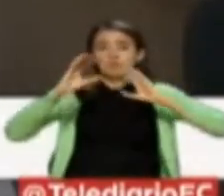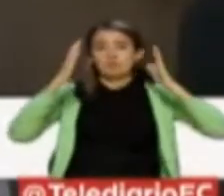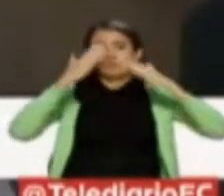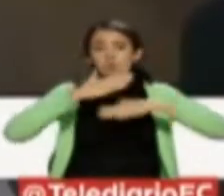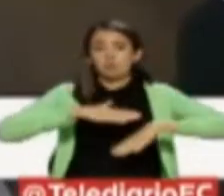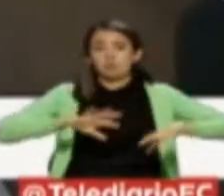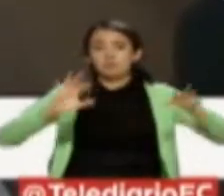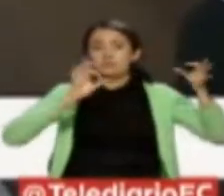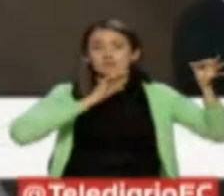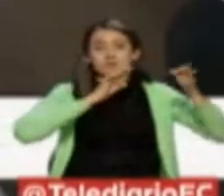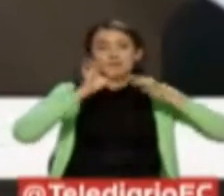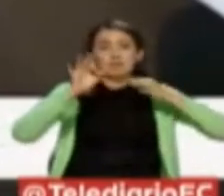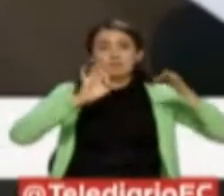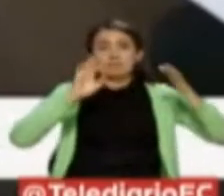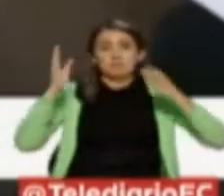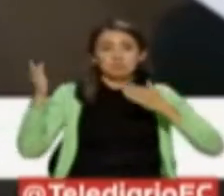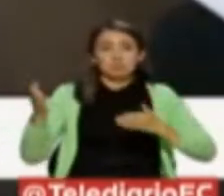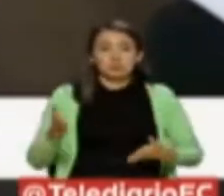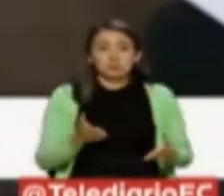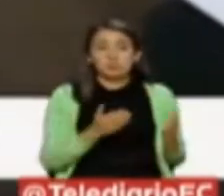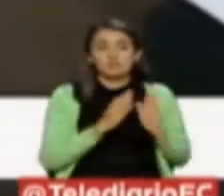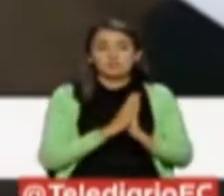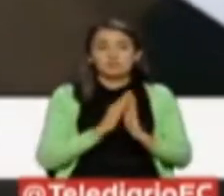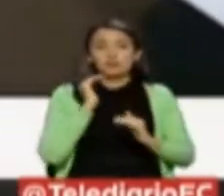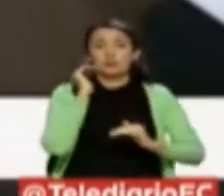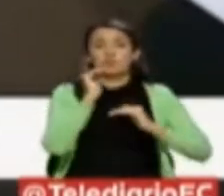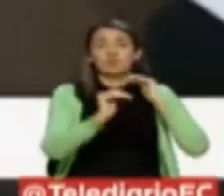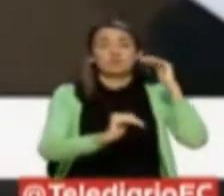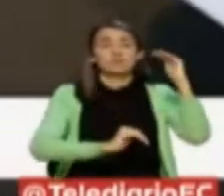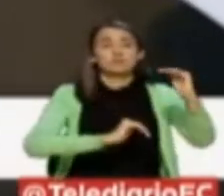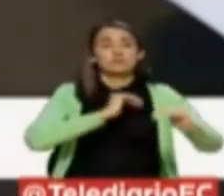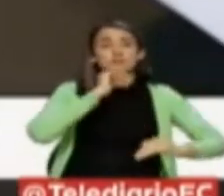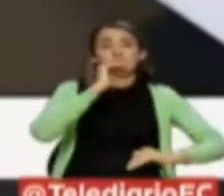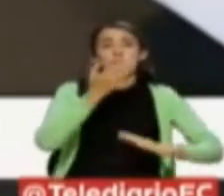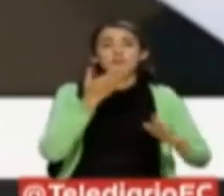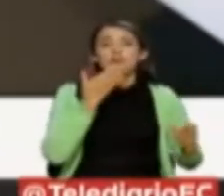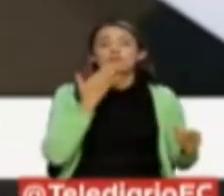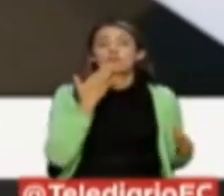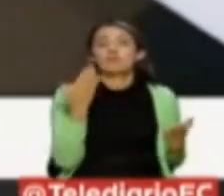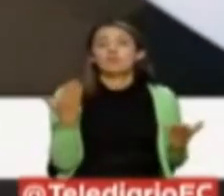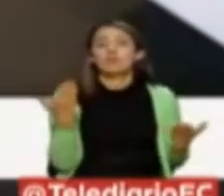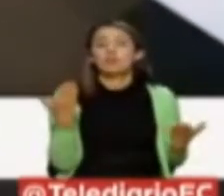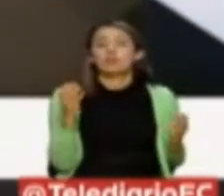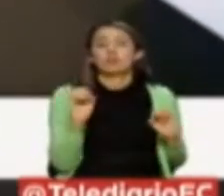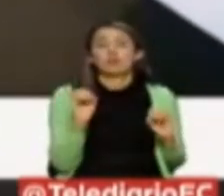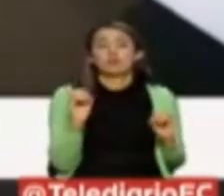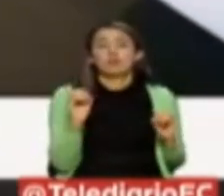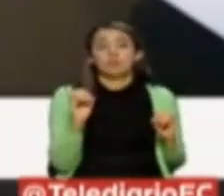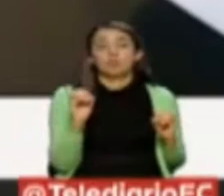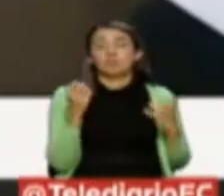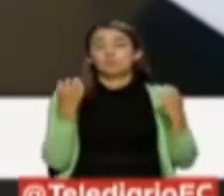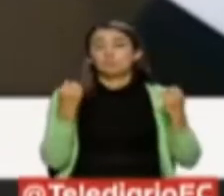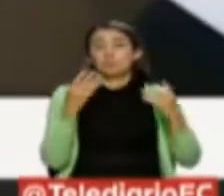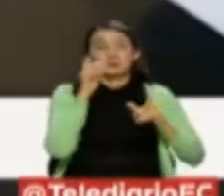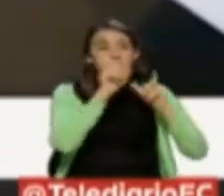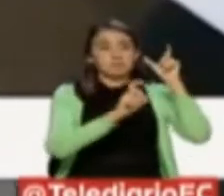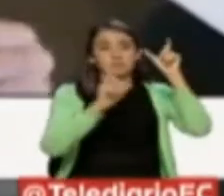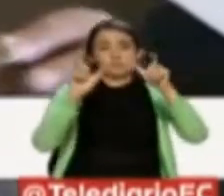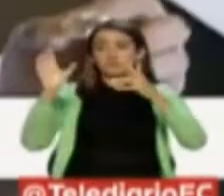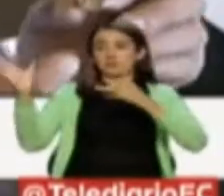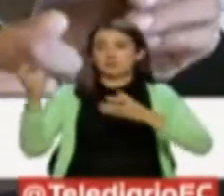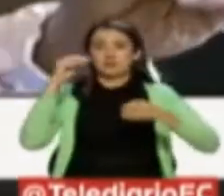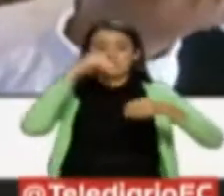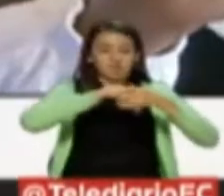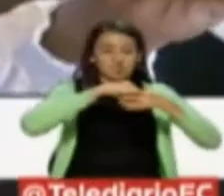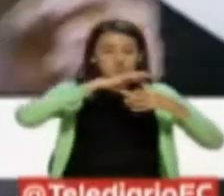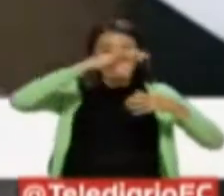para explicarles cómo es el procedimiento, cómo se elabora, cómo se le, porque hay mucha gente que dice que se le coge, se le mete,